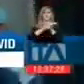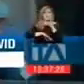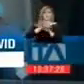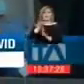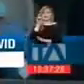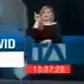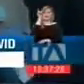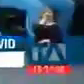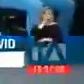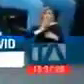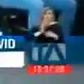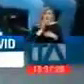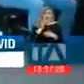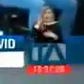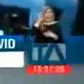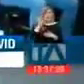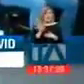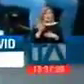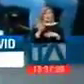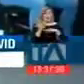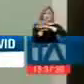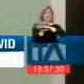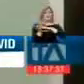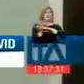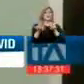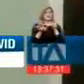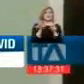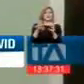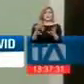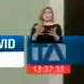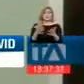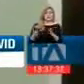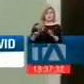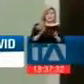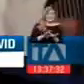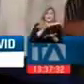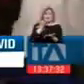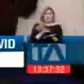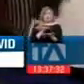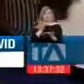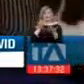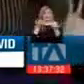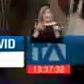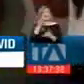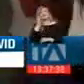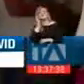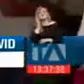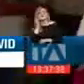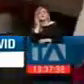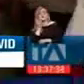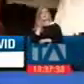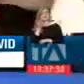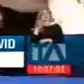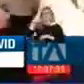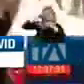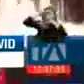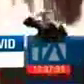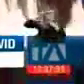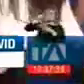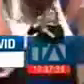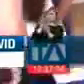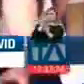difíciles de la pandemia en Guayaquil, era usada por quienes intentaban ganarle al COVID. Hoy los que vivieron esa experiencia al ver en los noticieros la